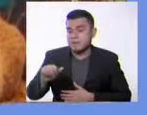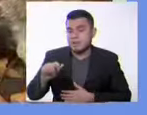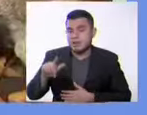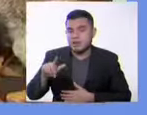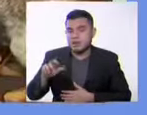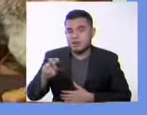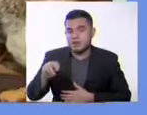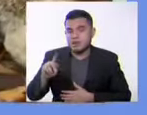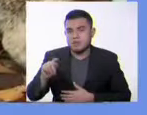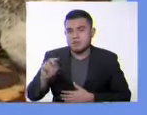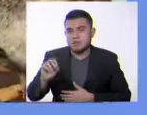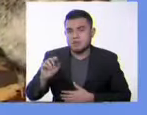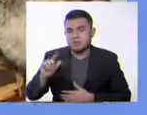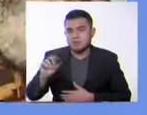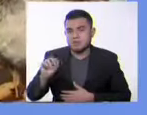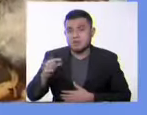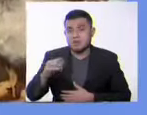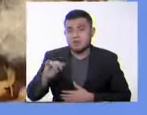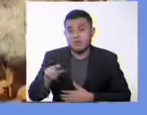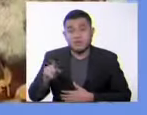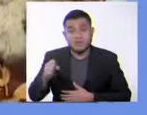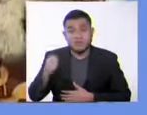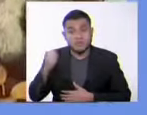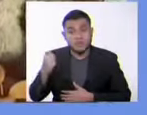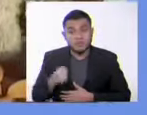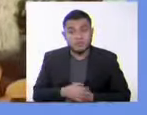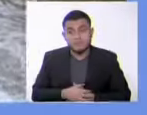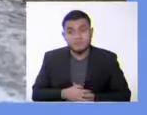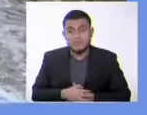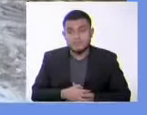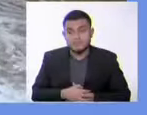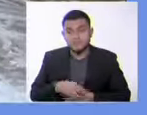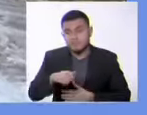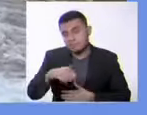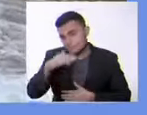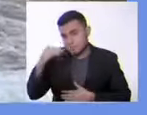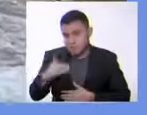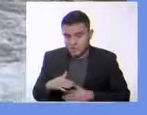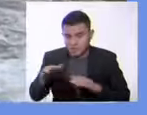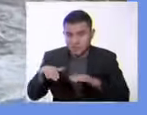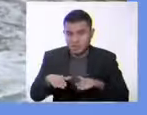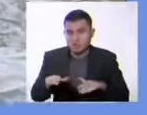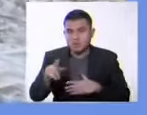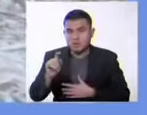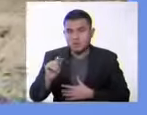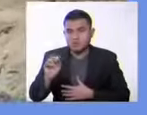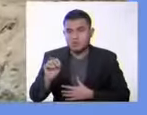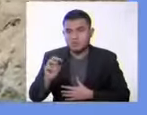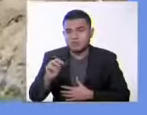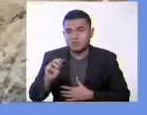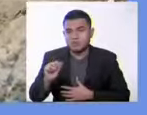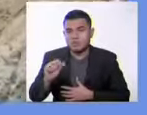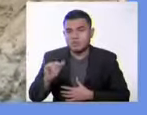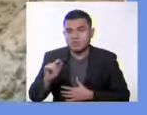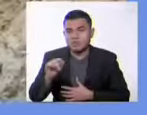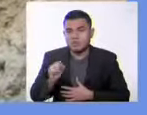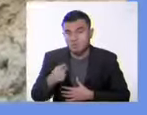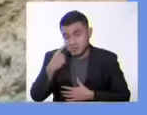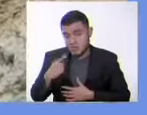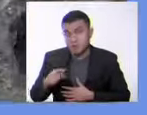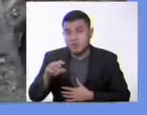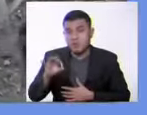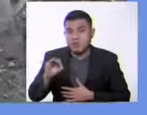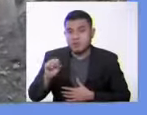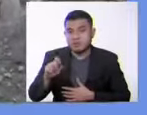ejemplo, una cosa bien importante en el país es el río Tomayate. En el río Tomayate se han encontrado fósiles de